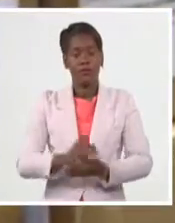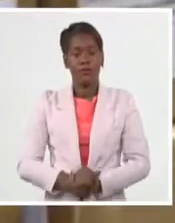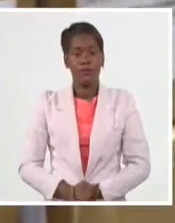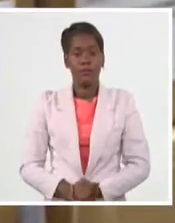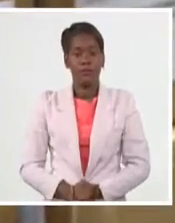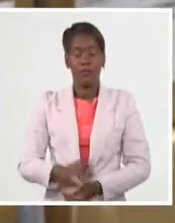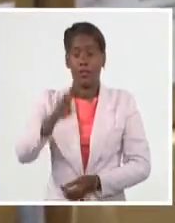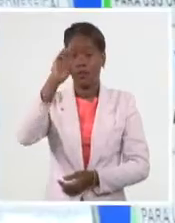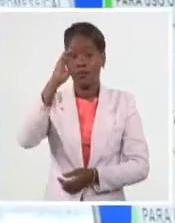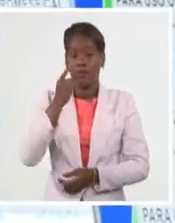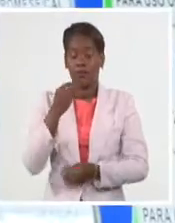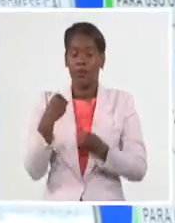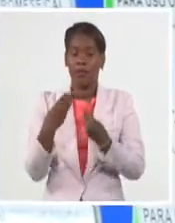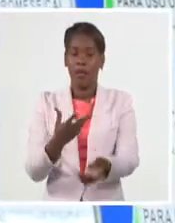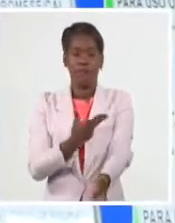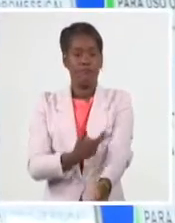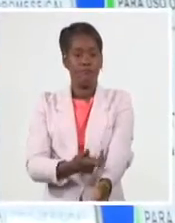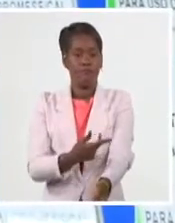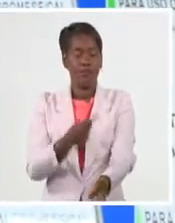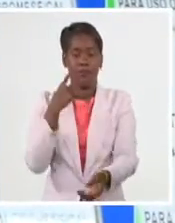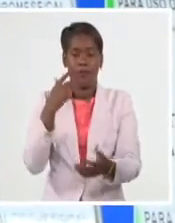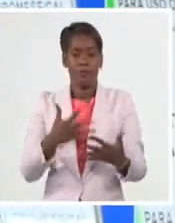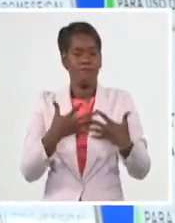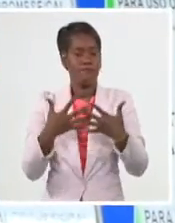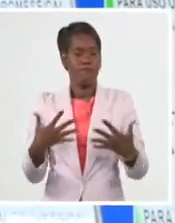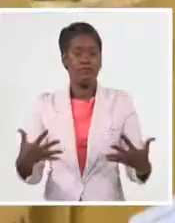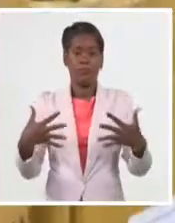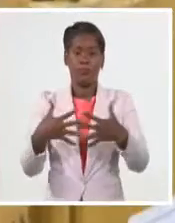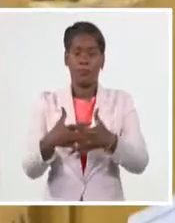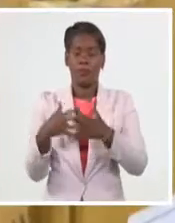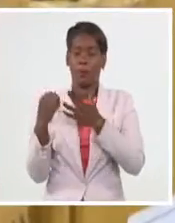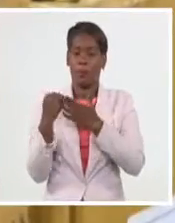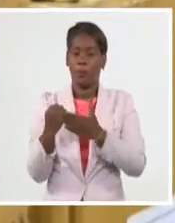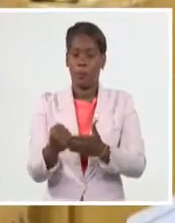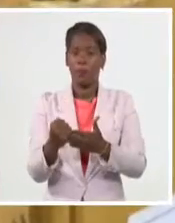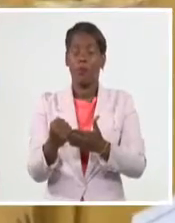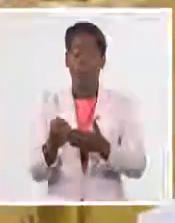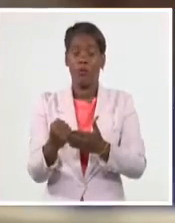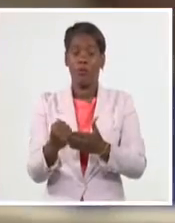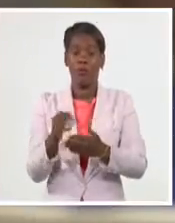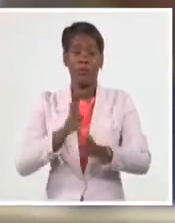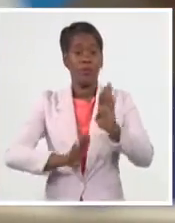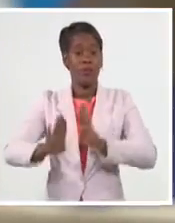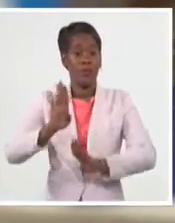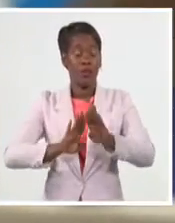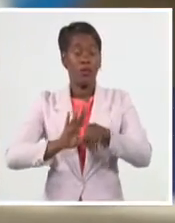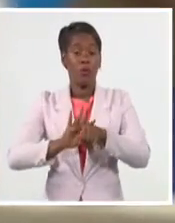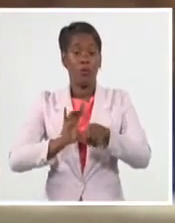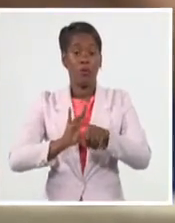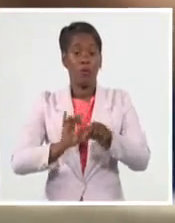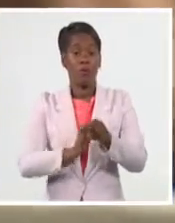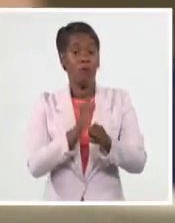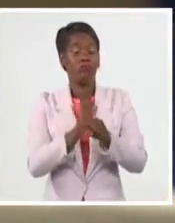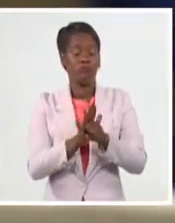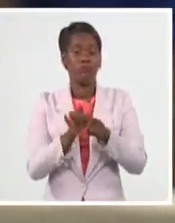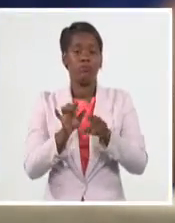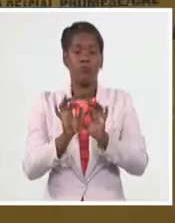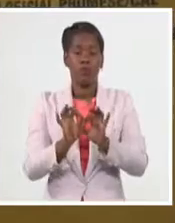para Santiago de Cuba, el gesto humanitario deviene apoyo para enfrentar la pandemia de la COVID-19 en